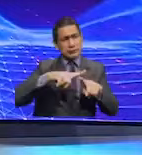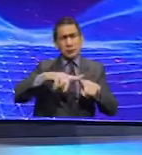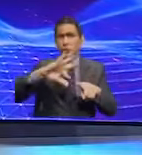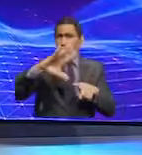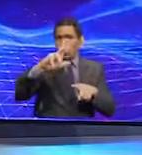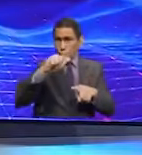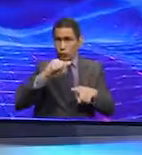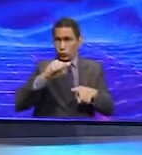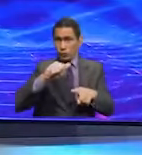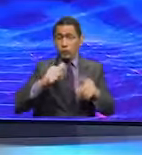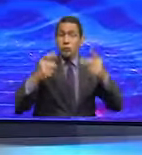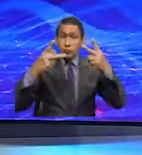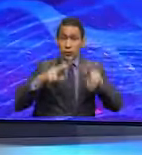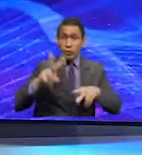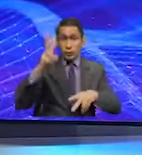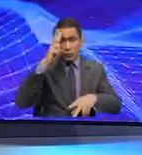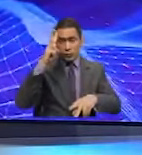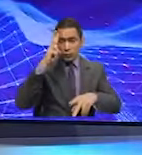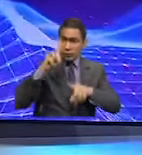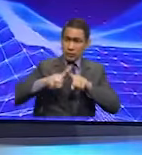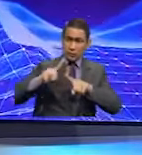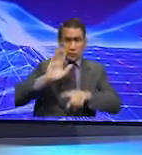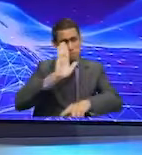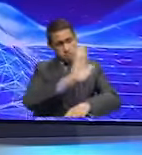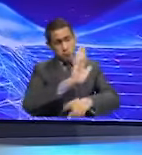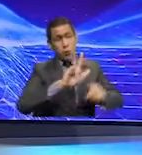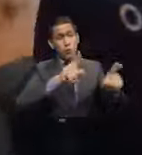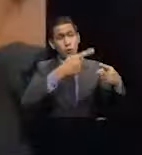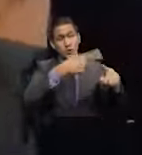estos las famosas vacunas.